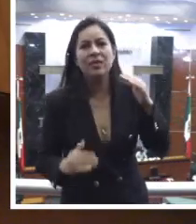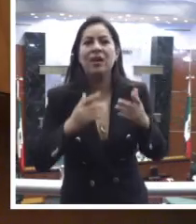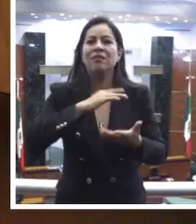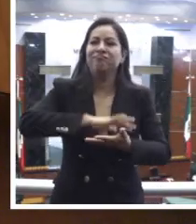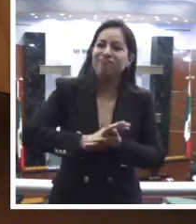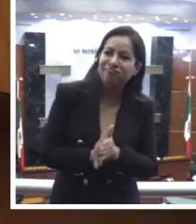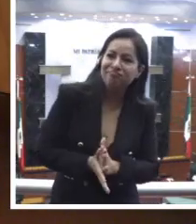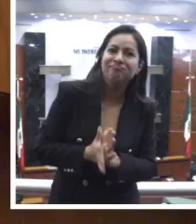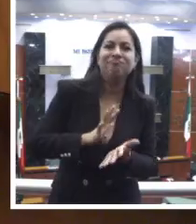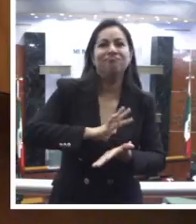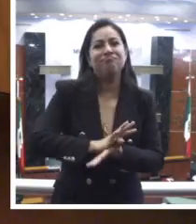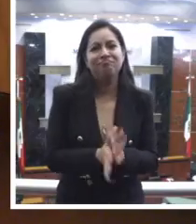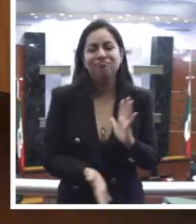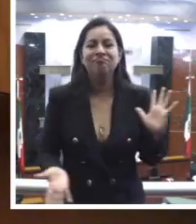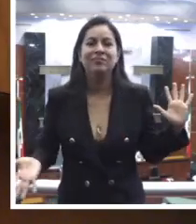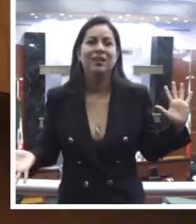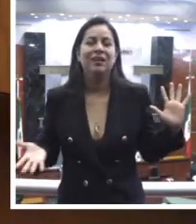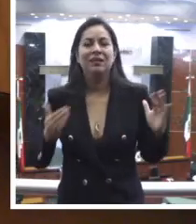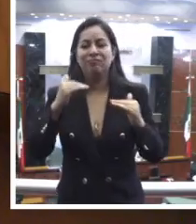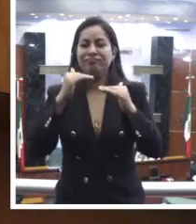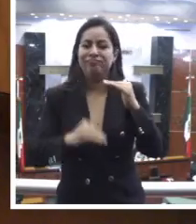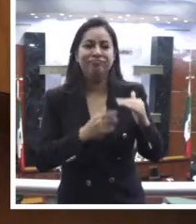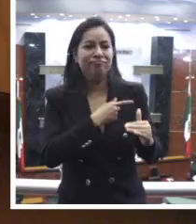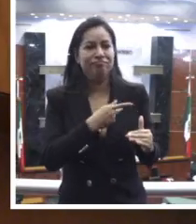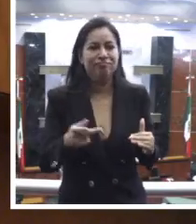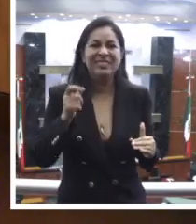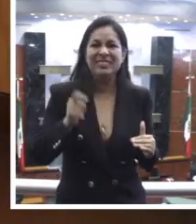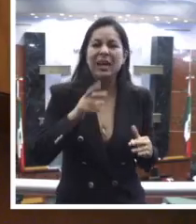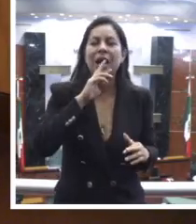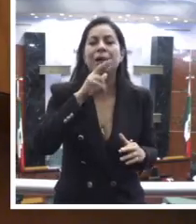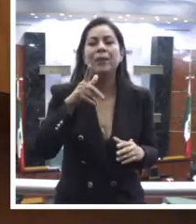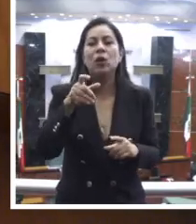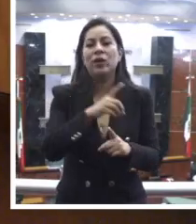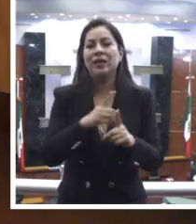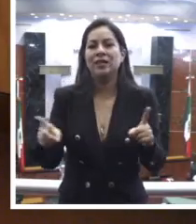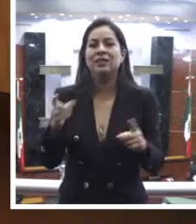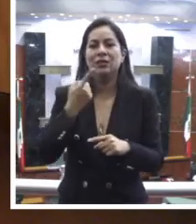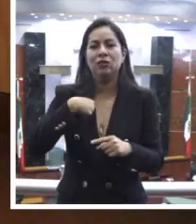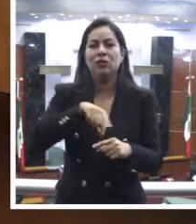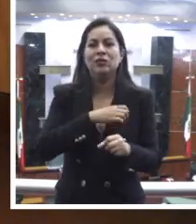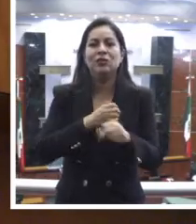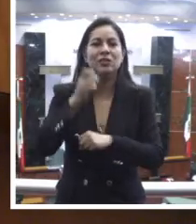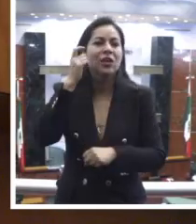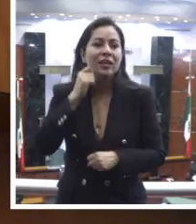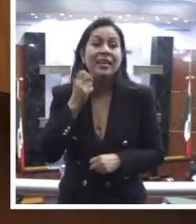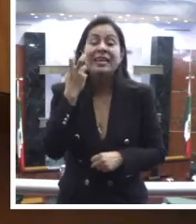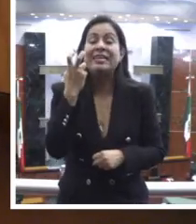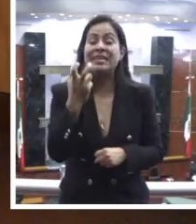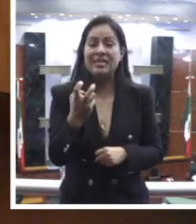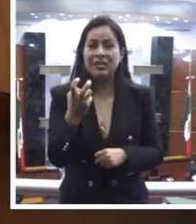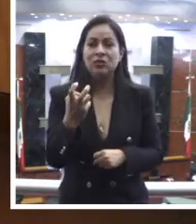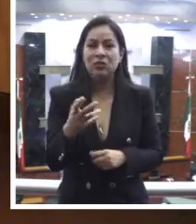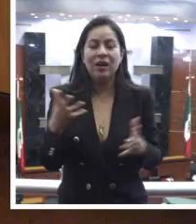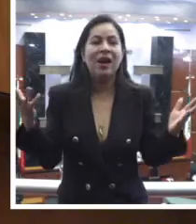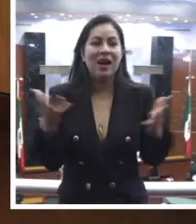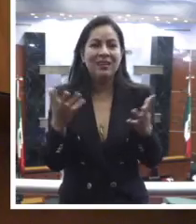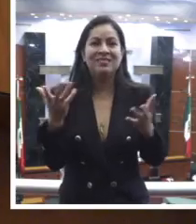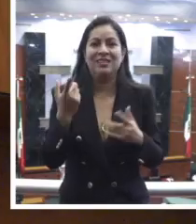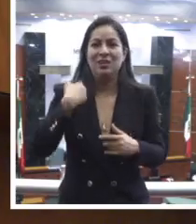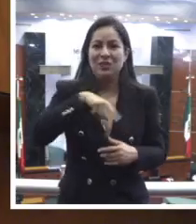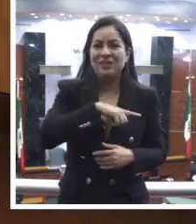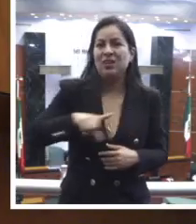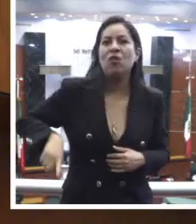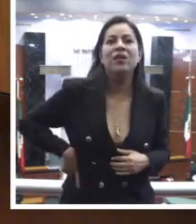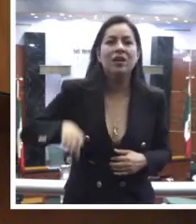marginación, significa reducir la pobreza, mejorar el desarrollo de nuestro estado. Y eso precisamente está haciendo nuestra